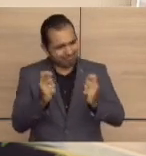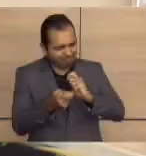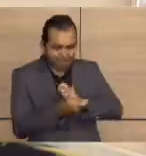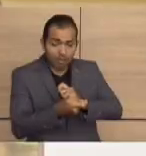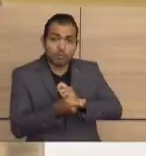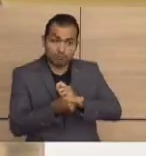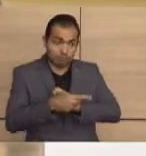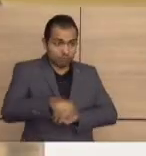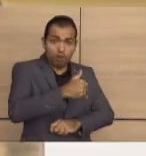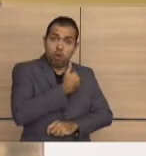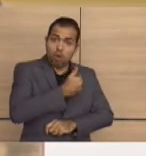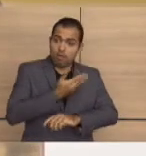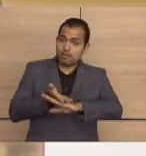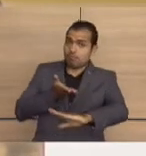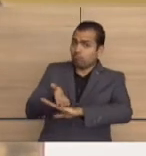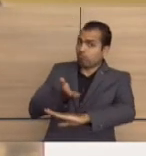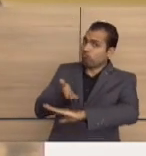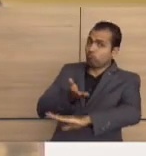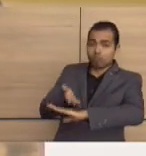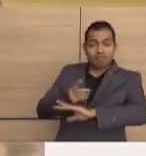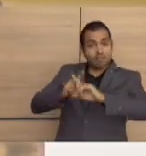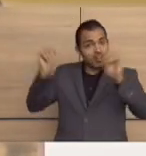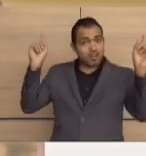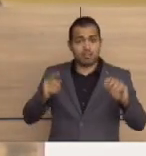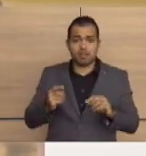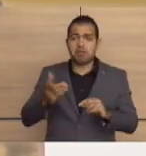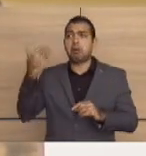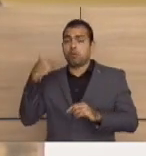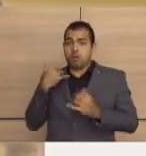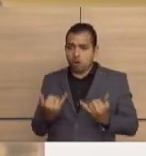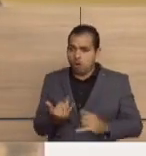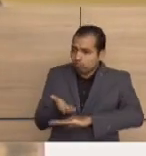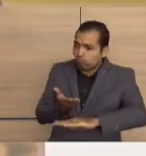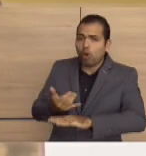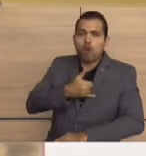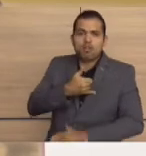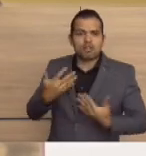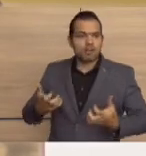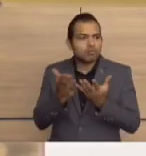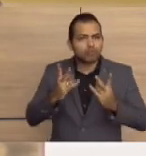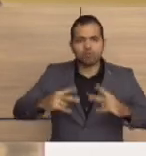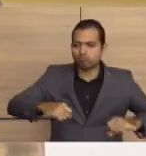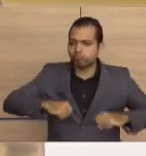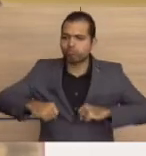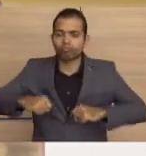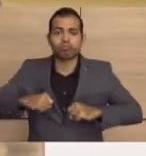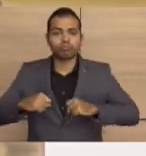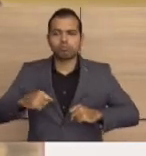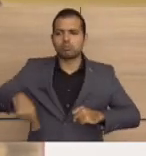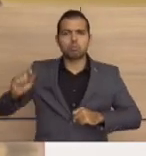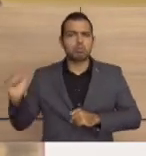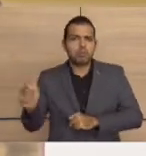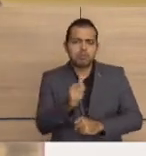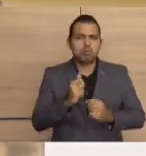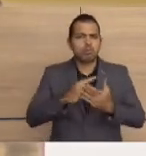promueva la bidireccionalidad, donde los estudiantes tengan un papel más activo, donde puedan crear sus proyectos, donde puedan mostrar